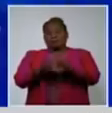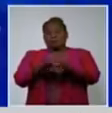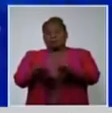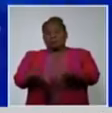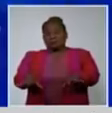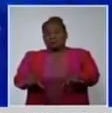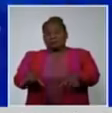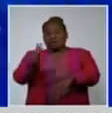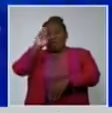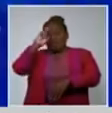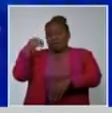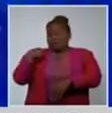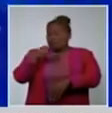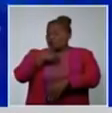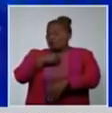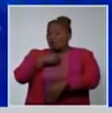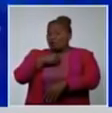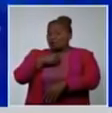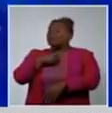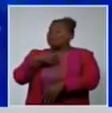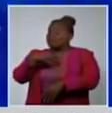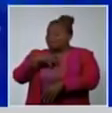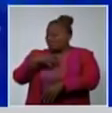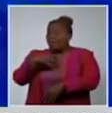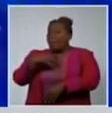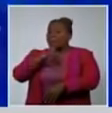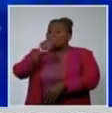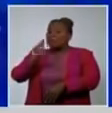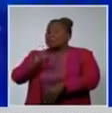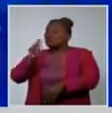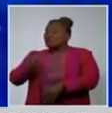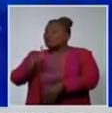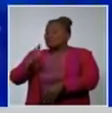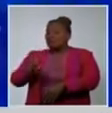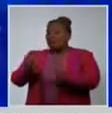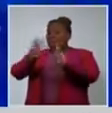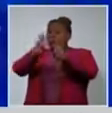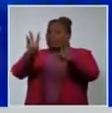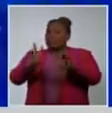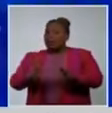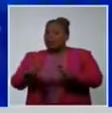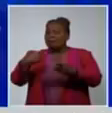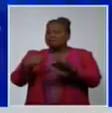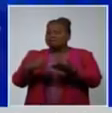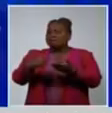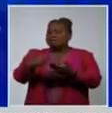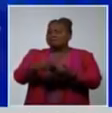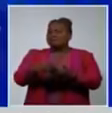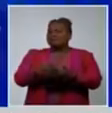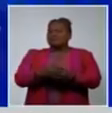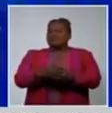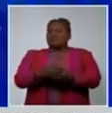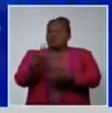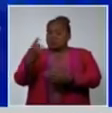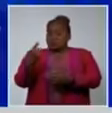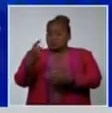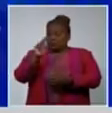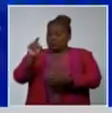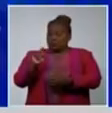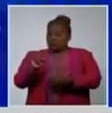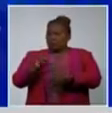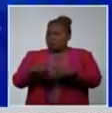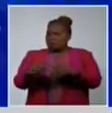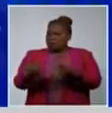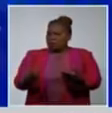tenemos preguntas que nos lleven a través de redes sociales también a través de nuestra comunicación un televidente dice cuál es la causa de que una provincia